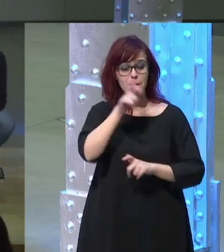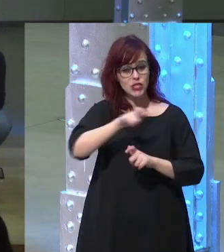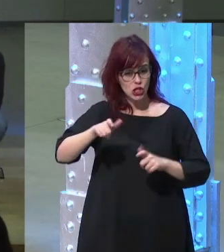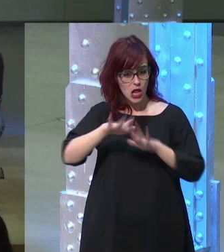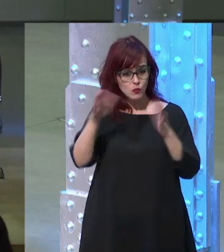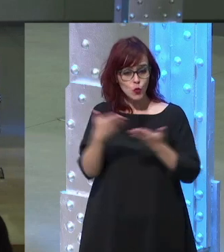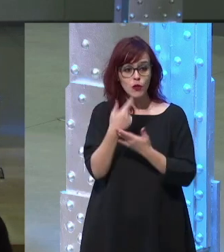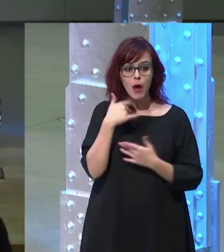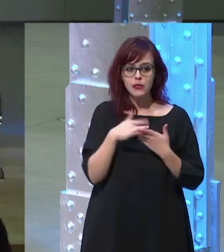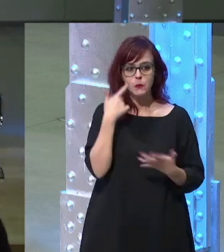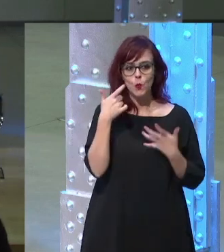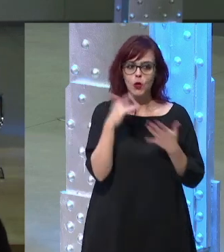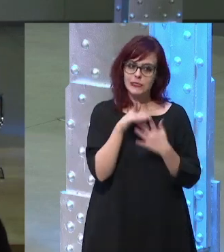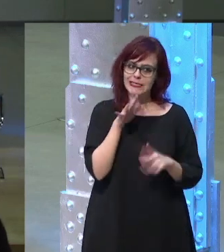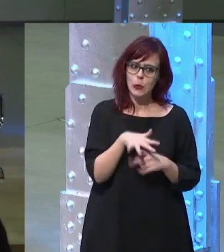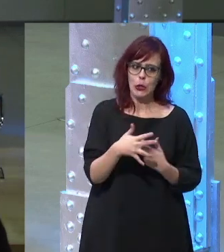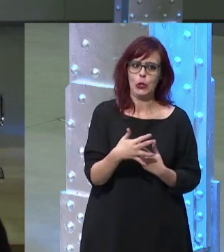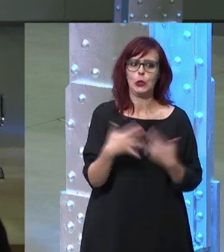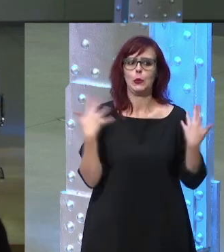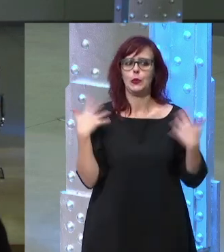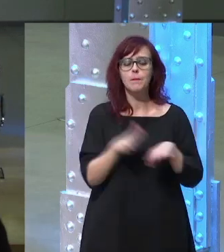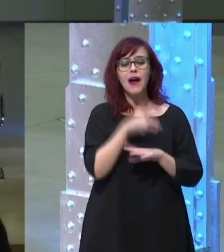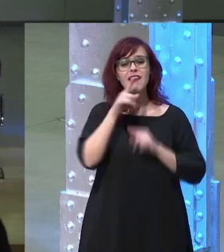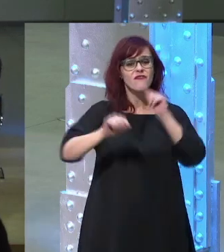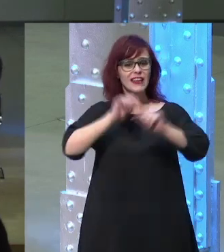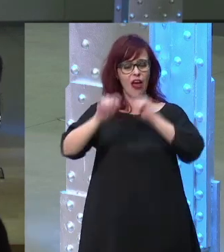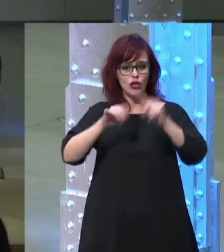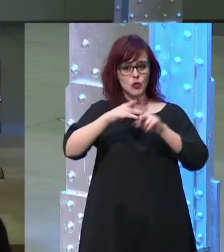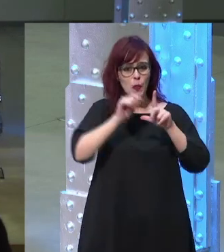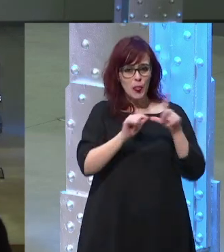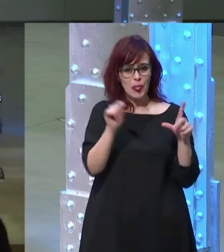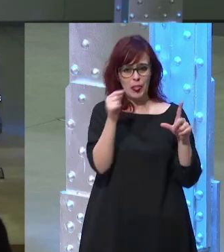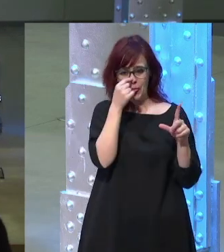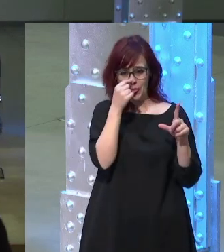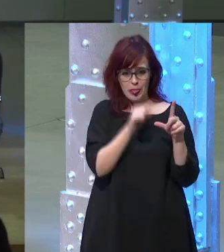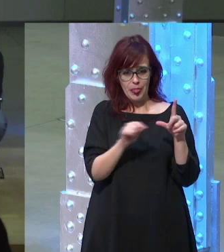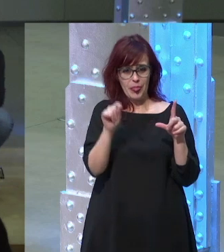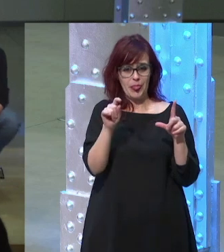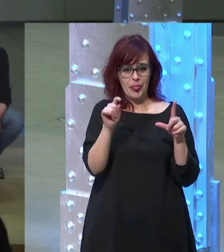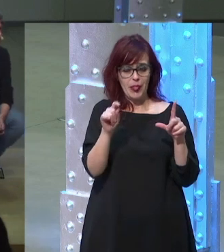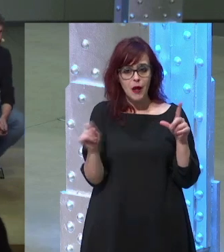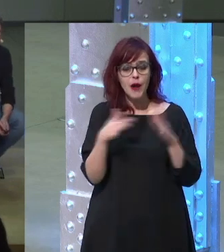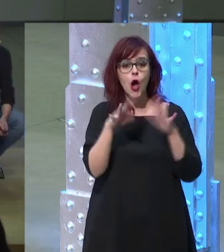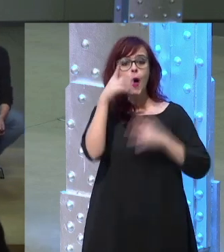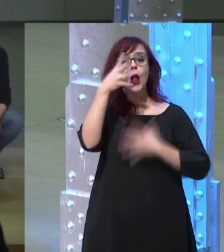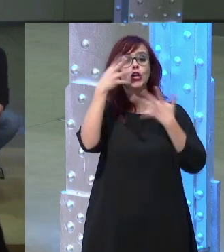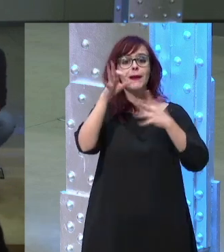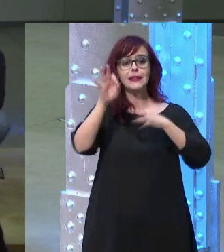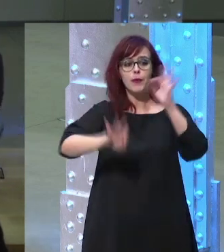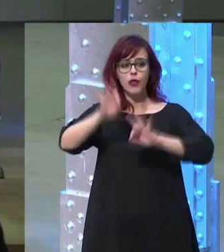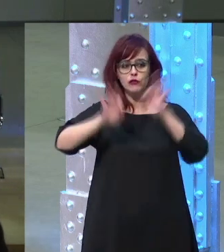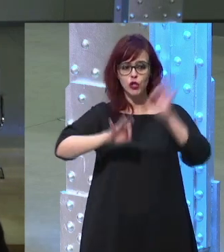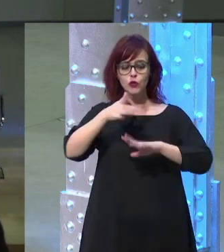población. Aquí ya el efecto es un poquito más dramático, ¿verdad? El número de infectados crece poquísimo. Pero vamos a vacunar al 90% de la